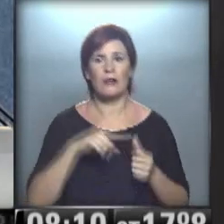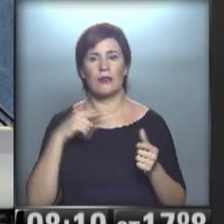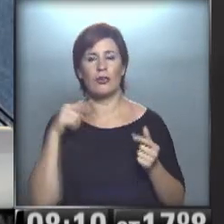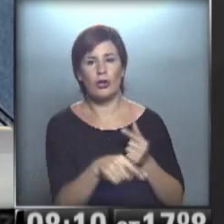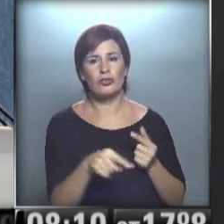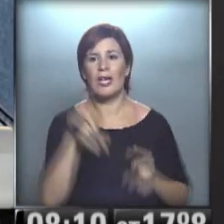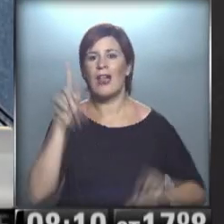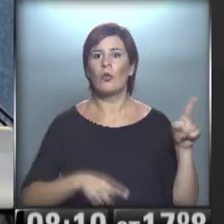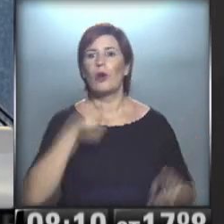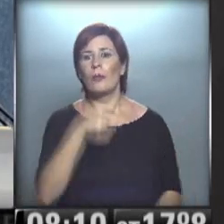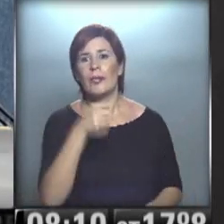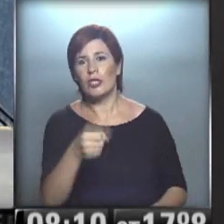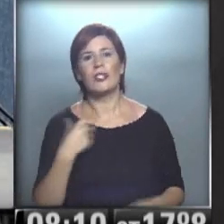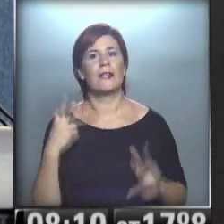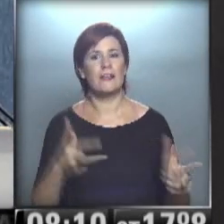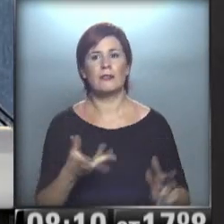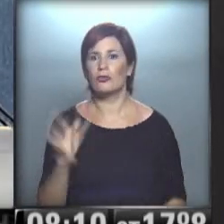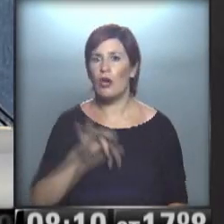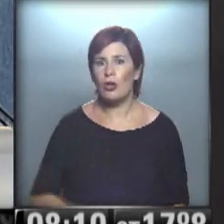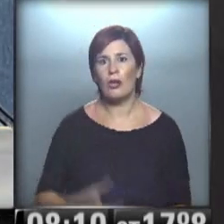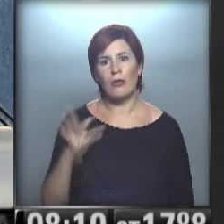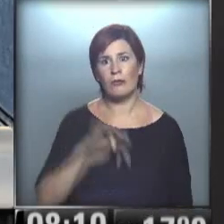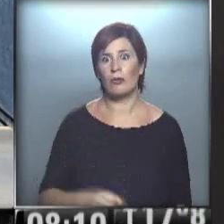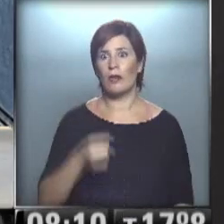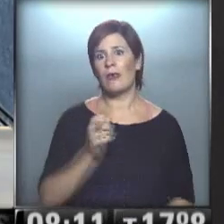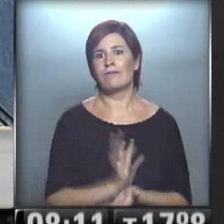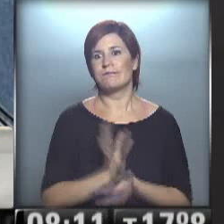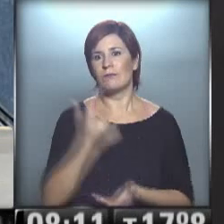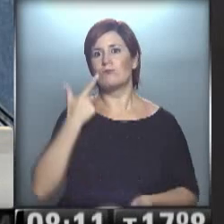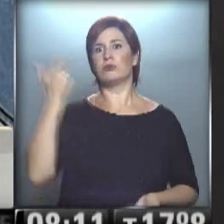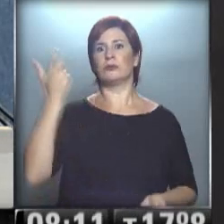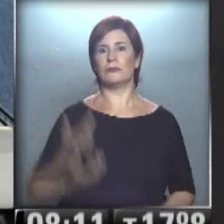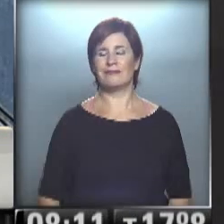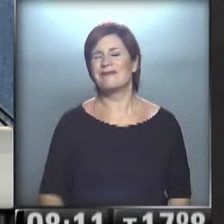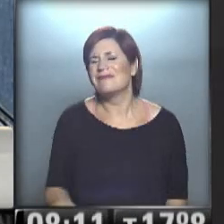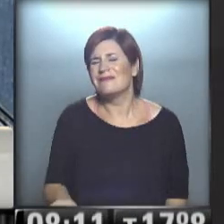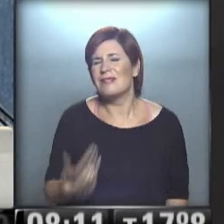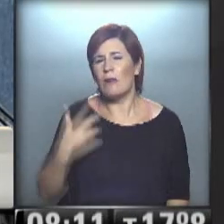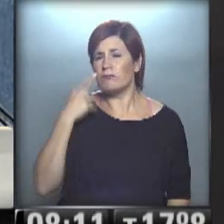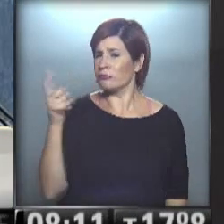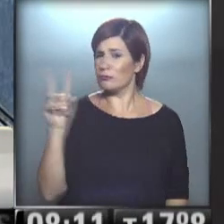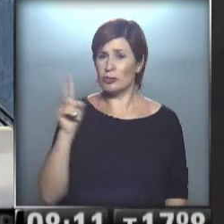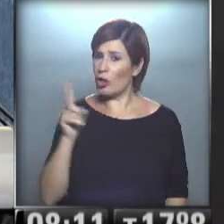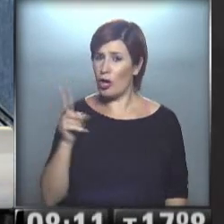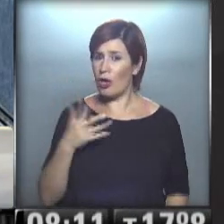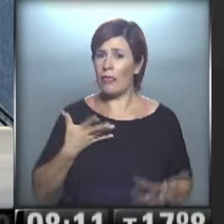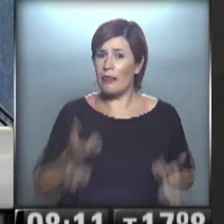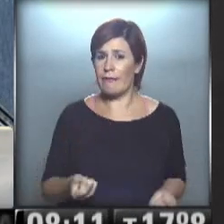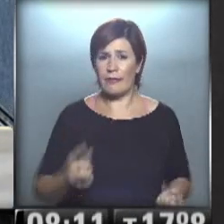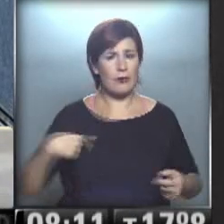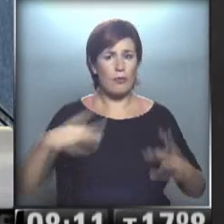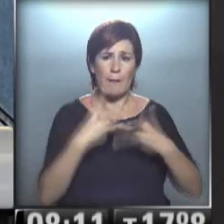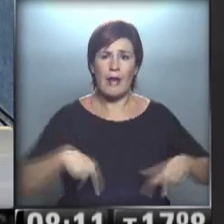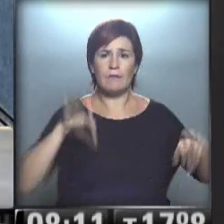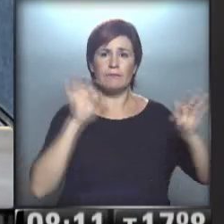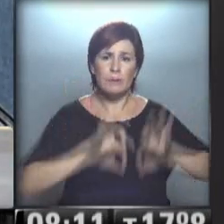periodistas sostienen que esto es un suicidio diario. La verdad es que confunden suicidio diario con lo que significa defensa en la íntima convicción de un proyecto